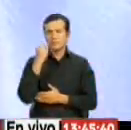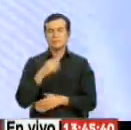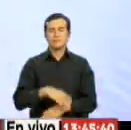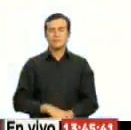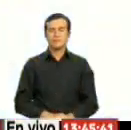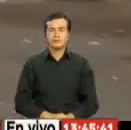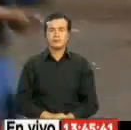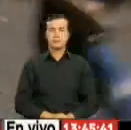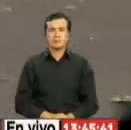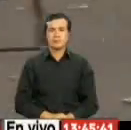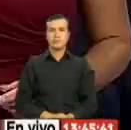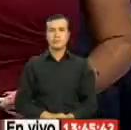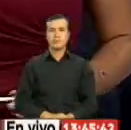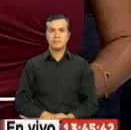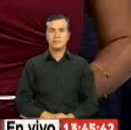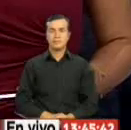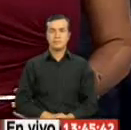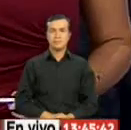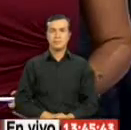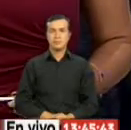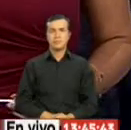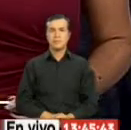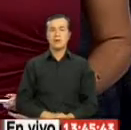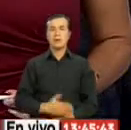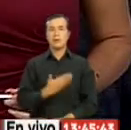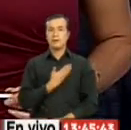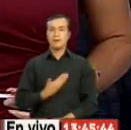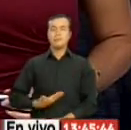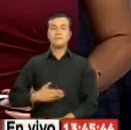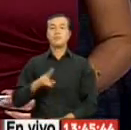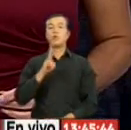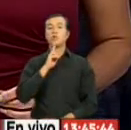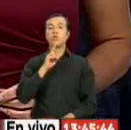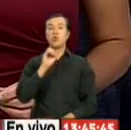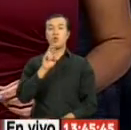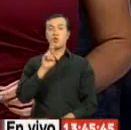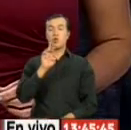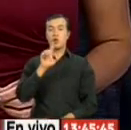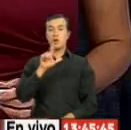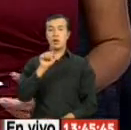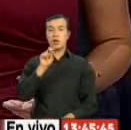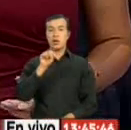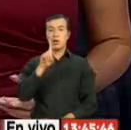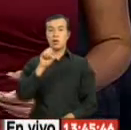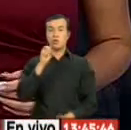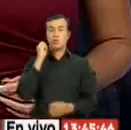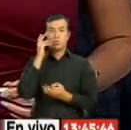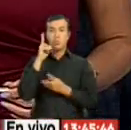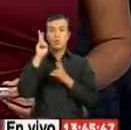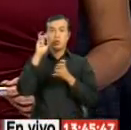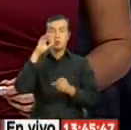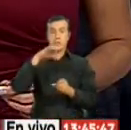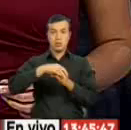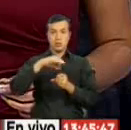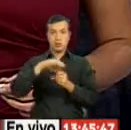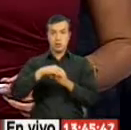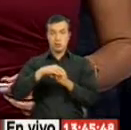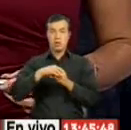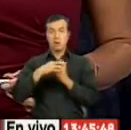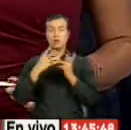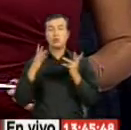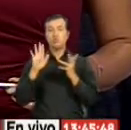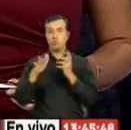fernández de labastida el presidente de honduras juan orlando hernández se refirió a los resultados de las elecciones